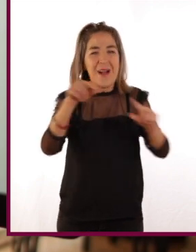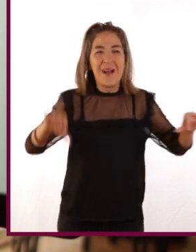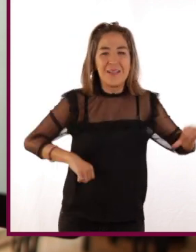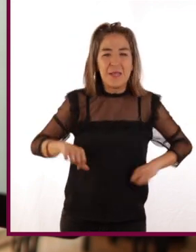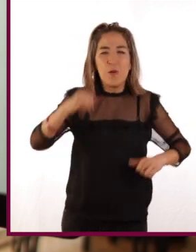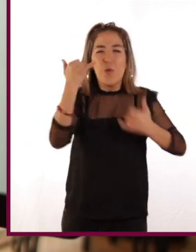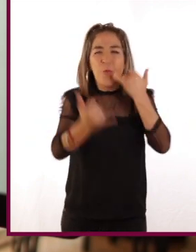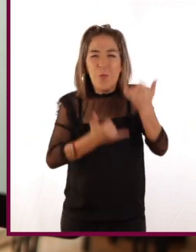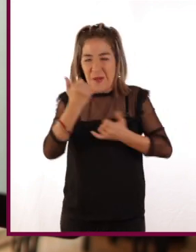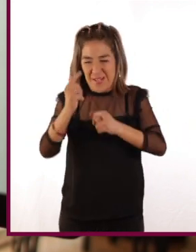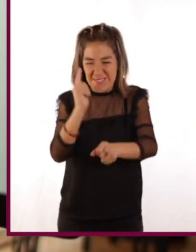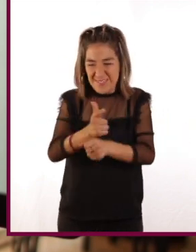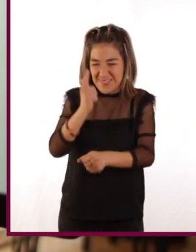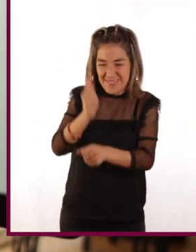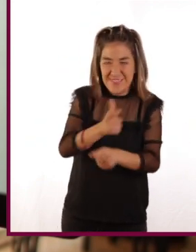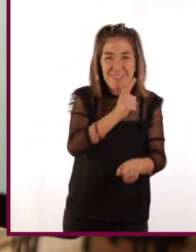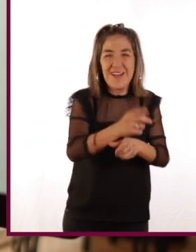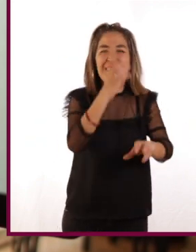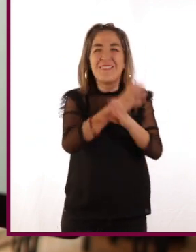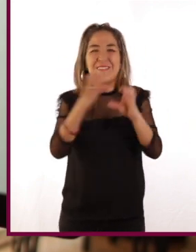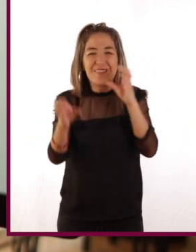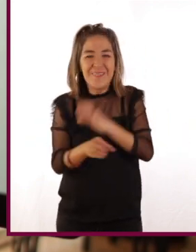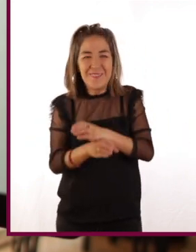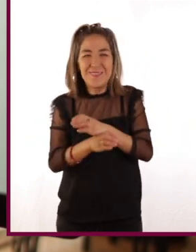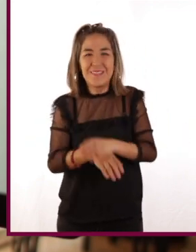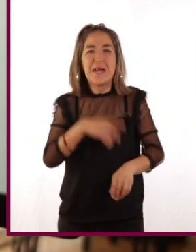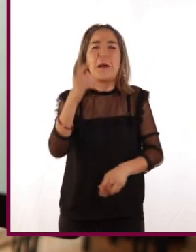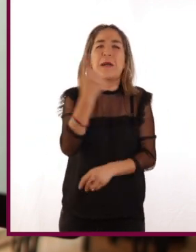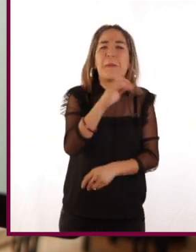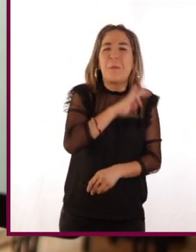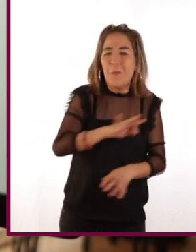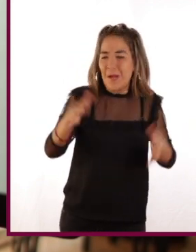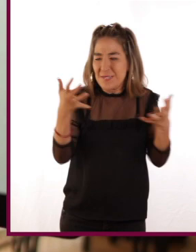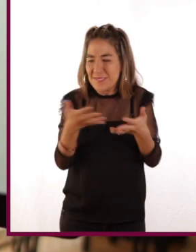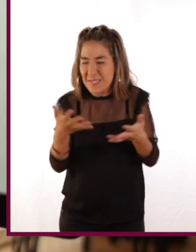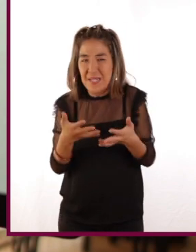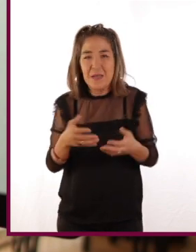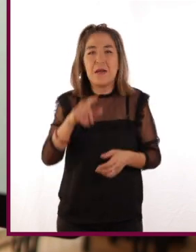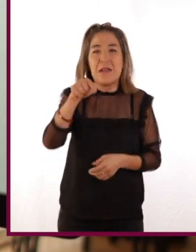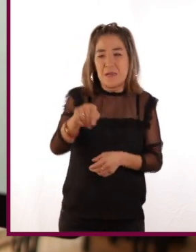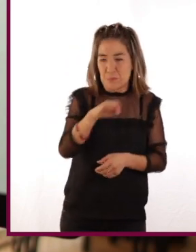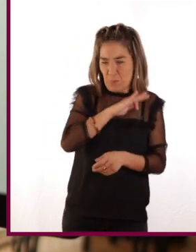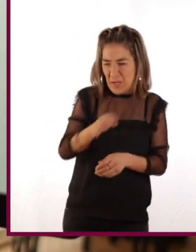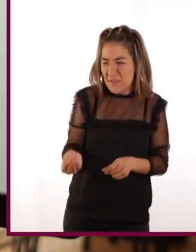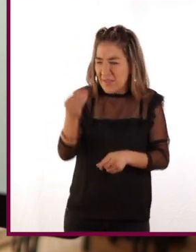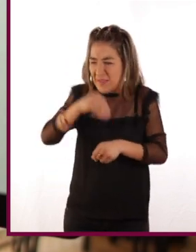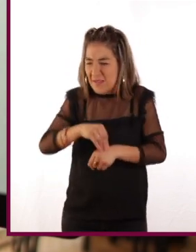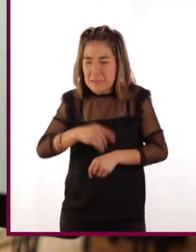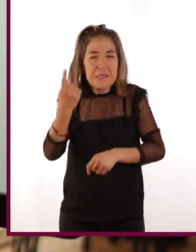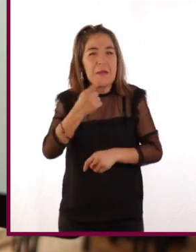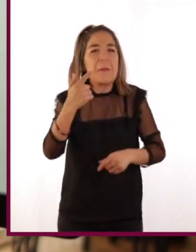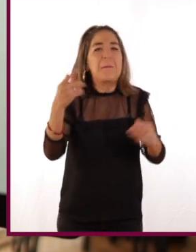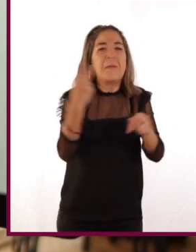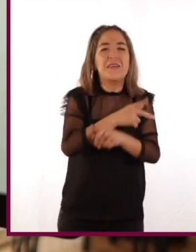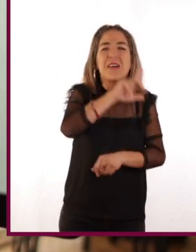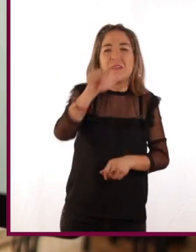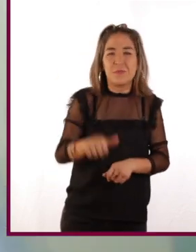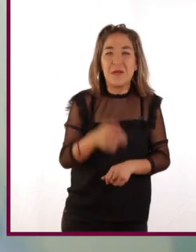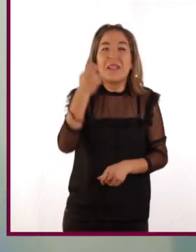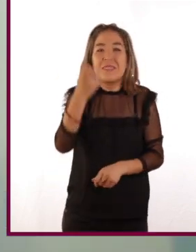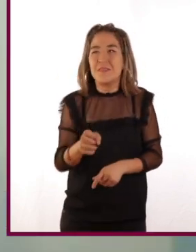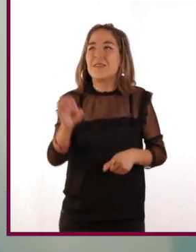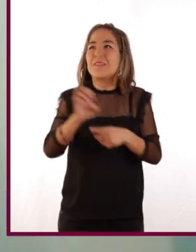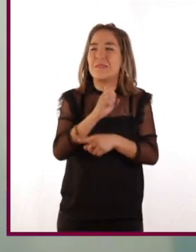retos. Entonces uno empieza como a jugar con ellos, descubrir más cosas, qué se puede hacer, bueno, sucede esto, qué va a ocurrir, y